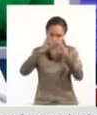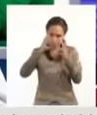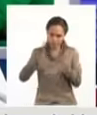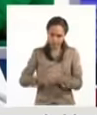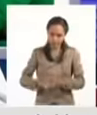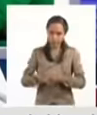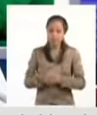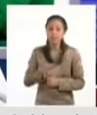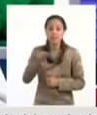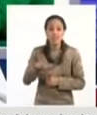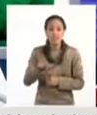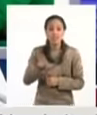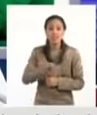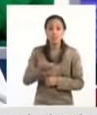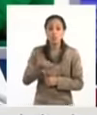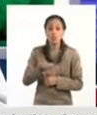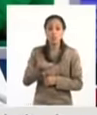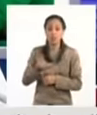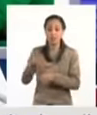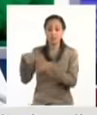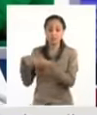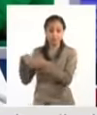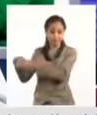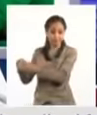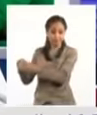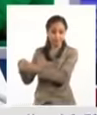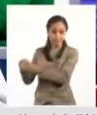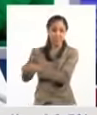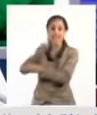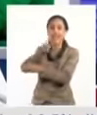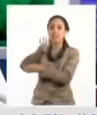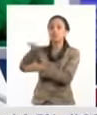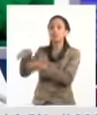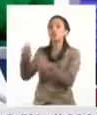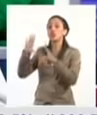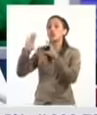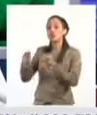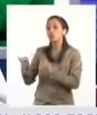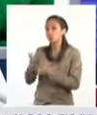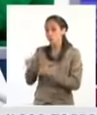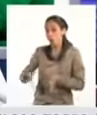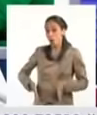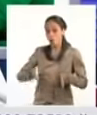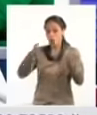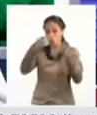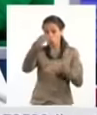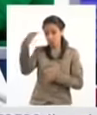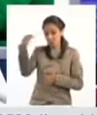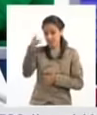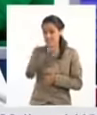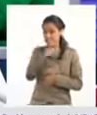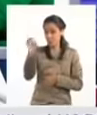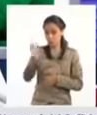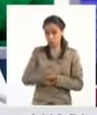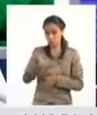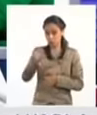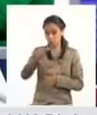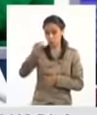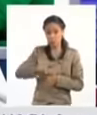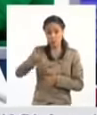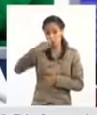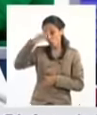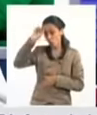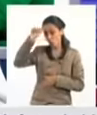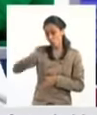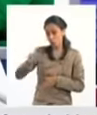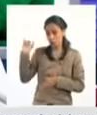se va a extender a 14 noches en instalaciones hoteleras del 100% de los viajeros cubanos que arriban